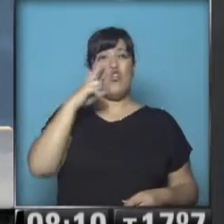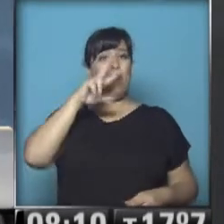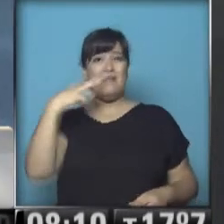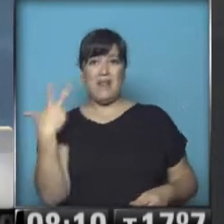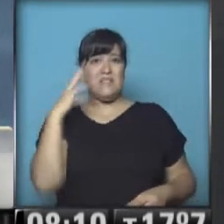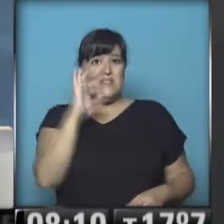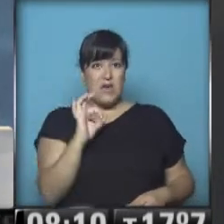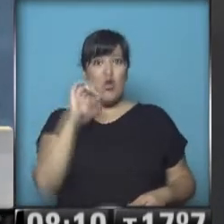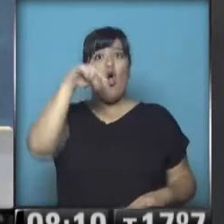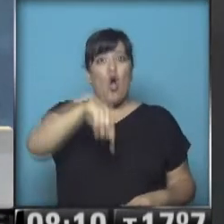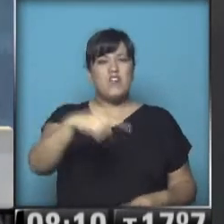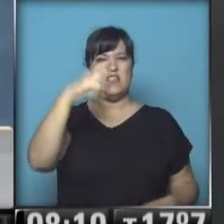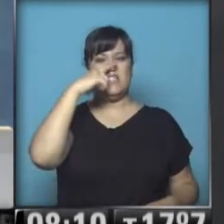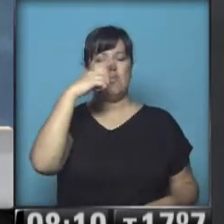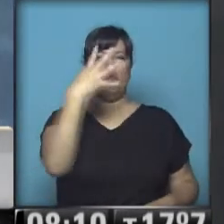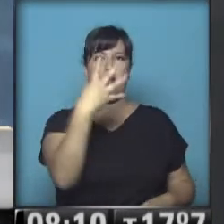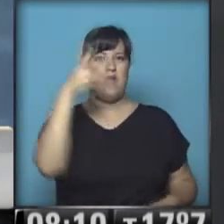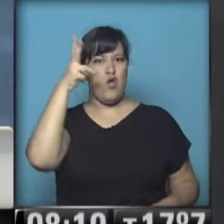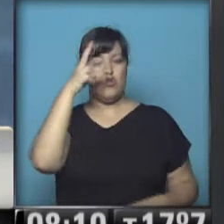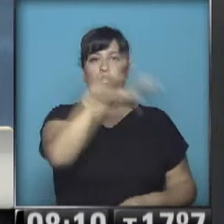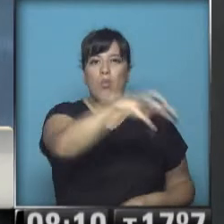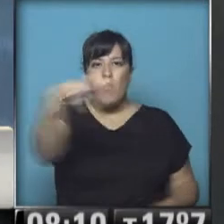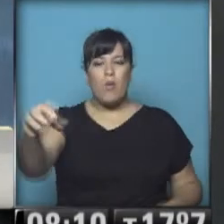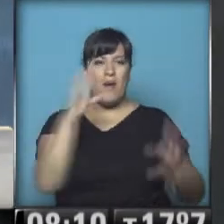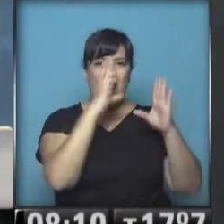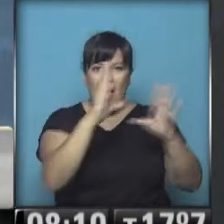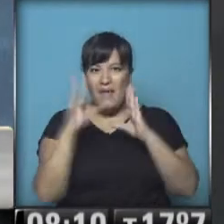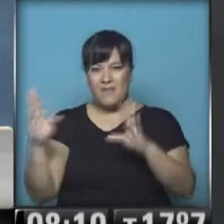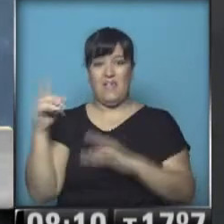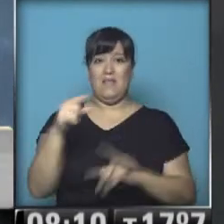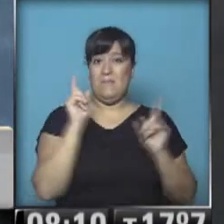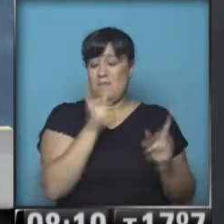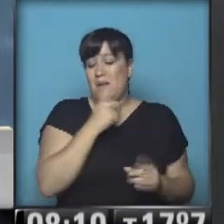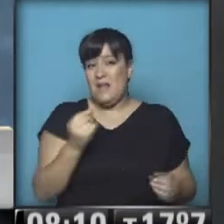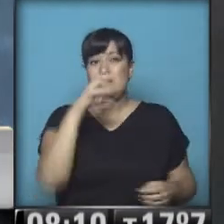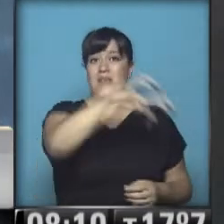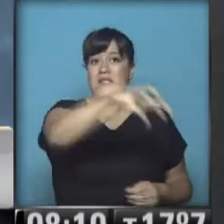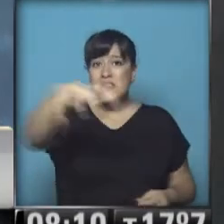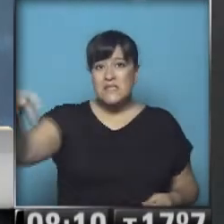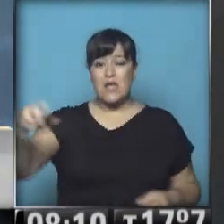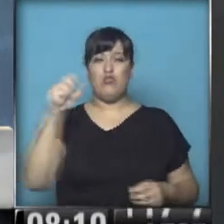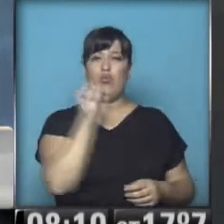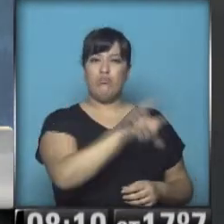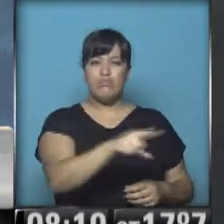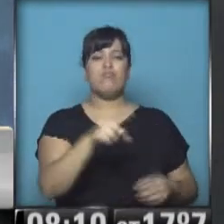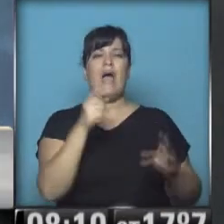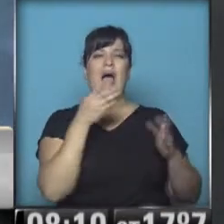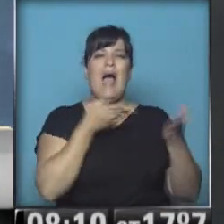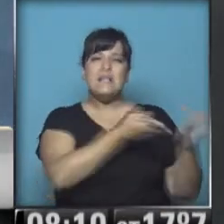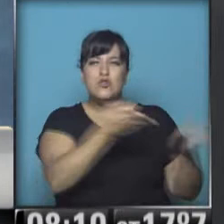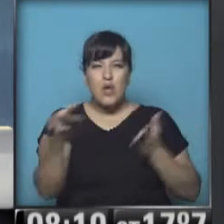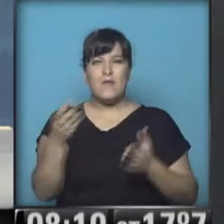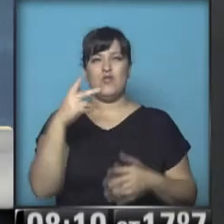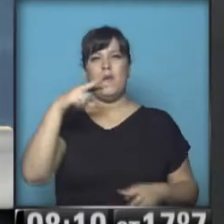758 entonces nos parece que esos setecientos cincuenta y ocho centros de testeo y asesoramiento para